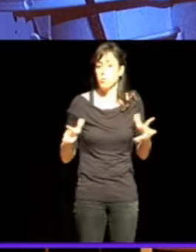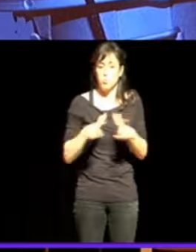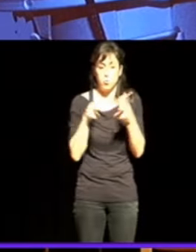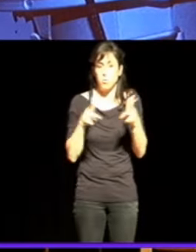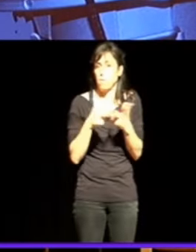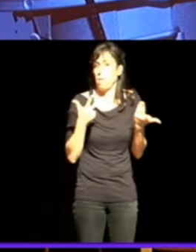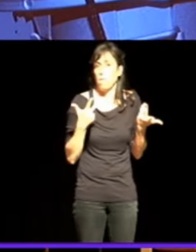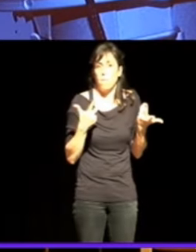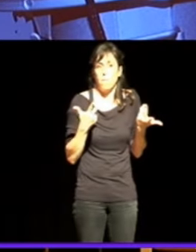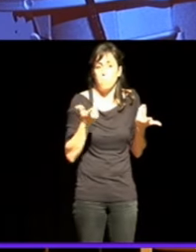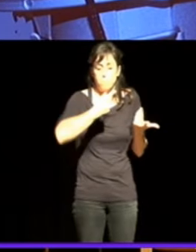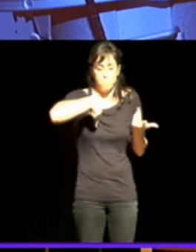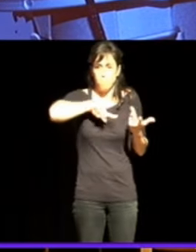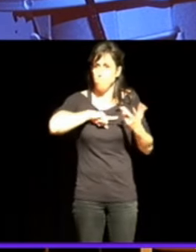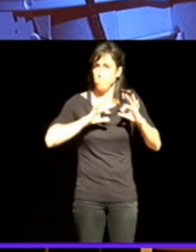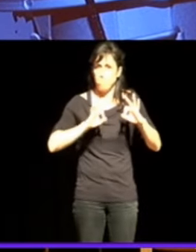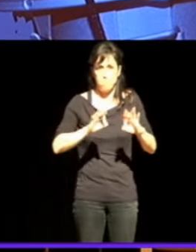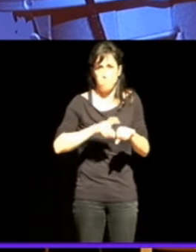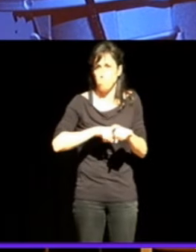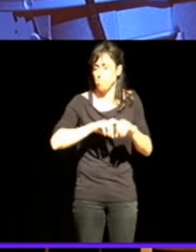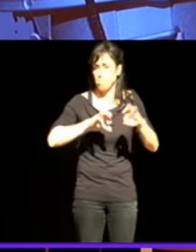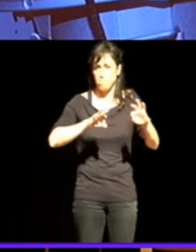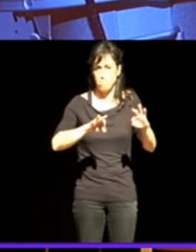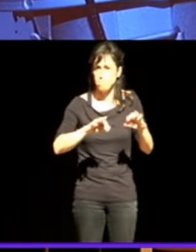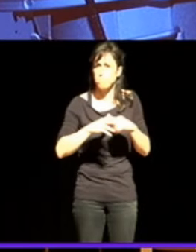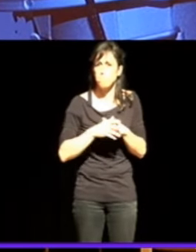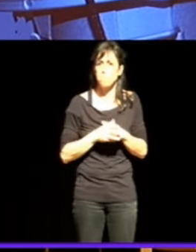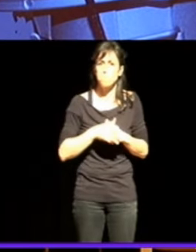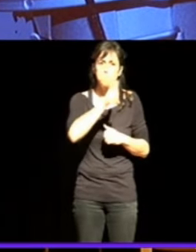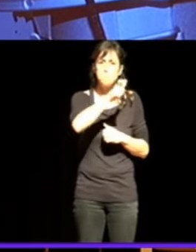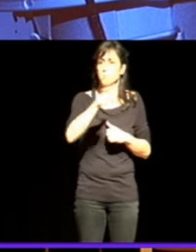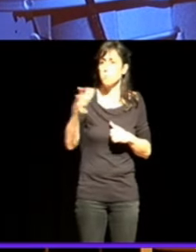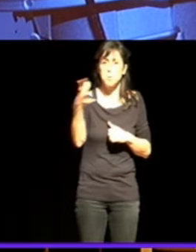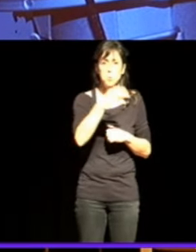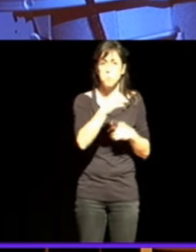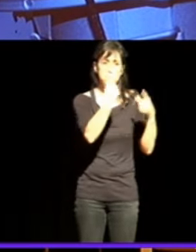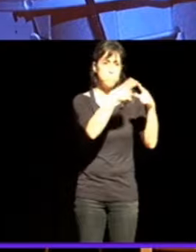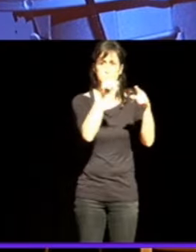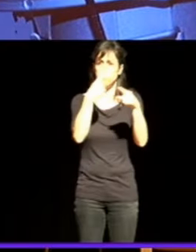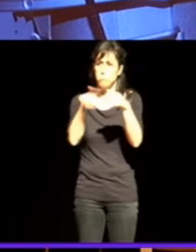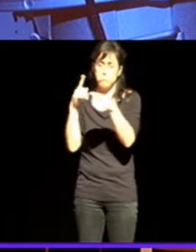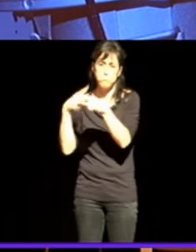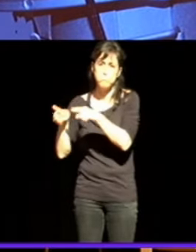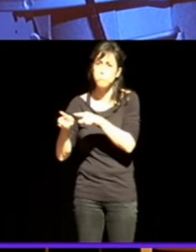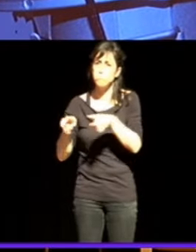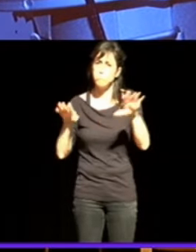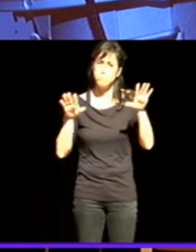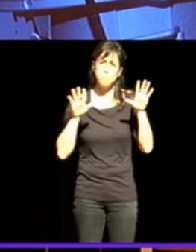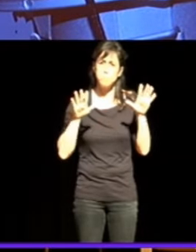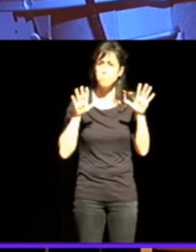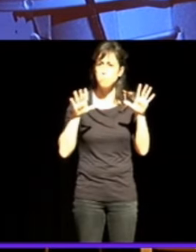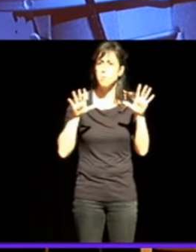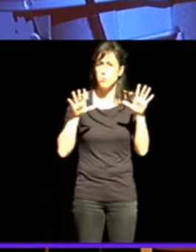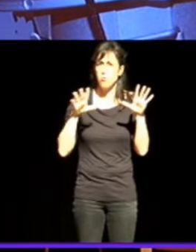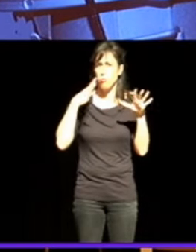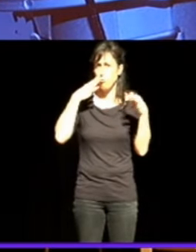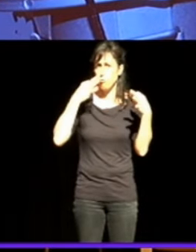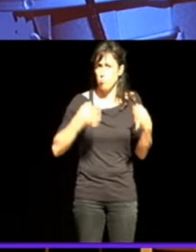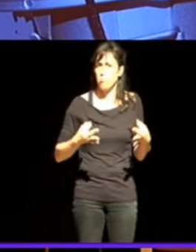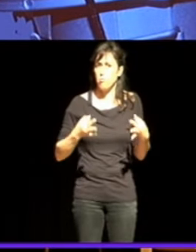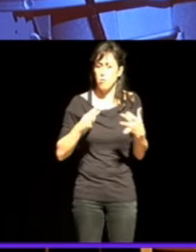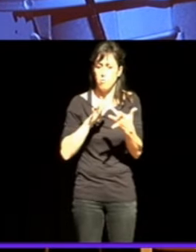sociedad patriarcal en donde todas las personas somos diferentes, pero a la vez que somos diferentes nos parecemos en que